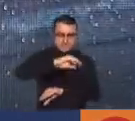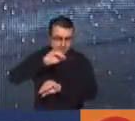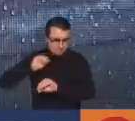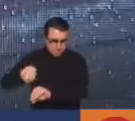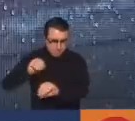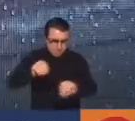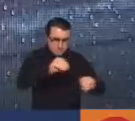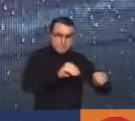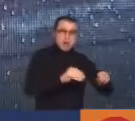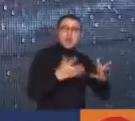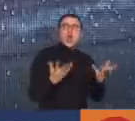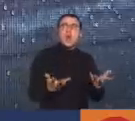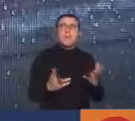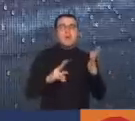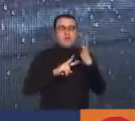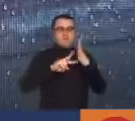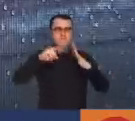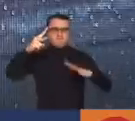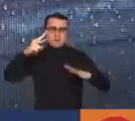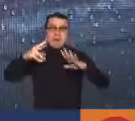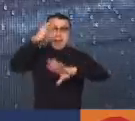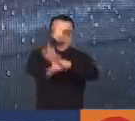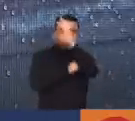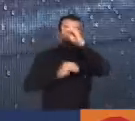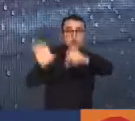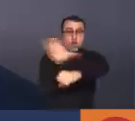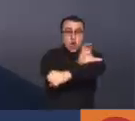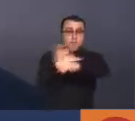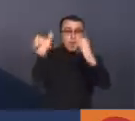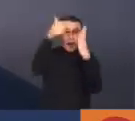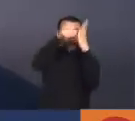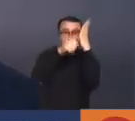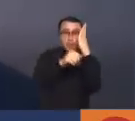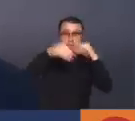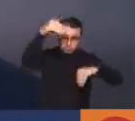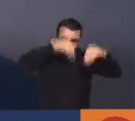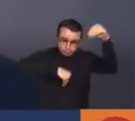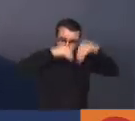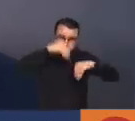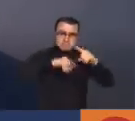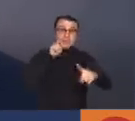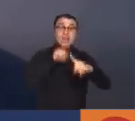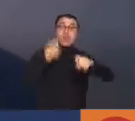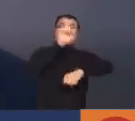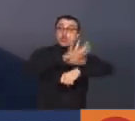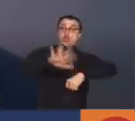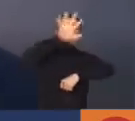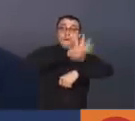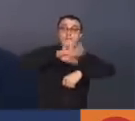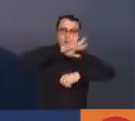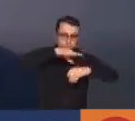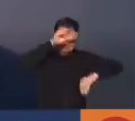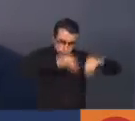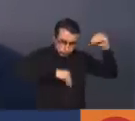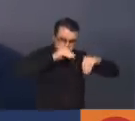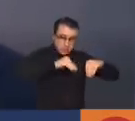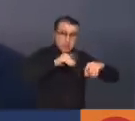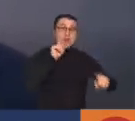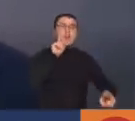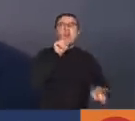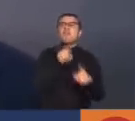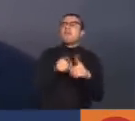las mejores técnicas de programación para hacer software, no para manejarle el